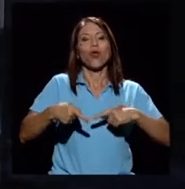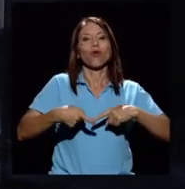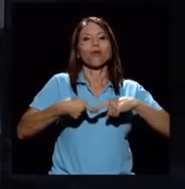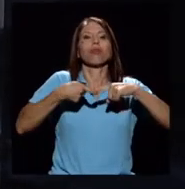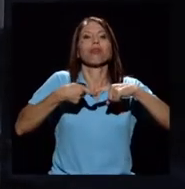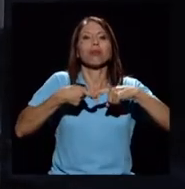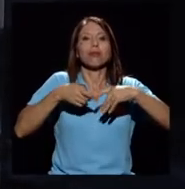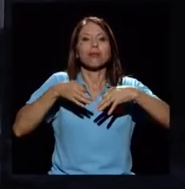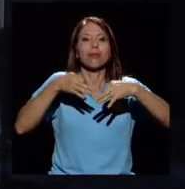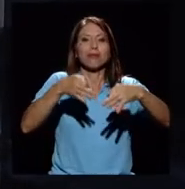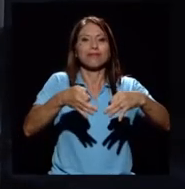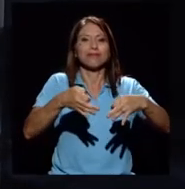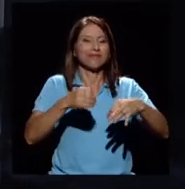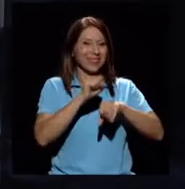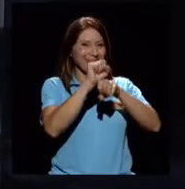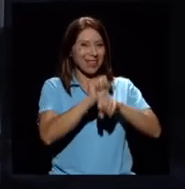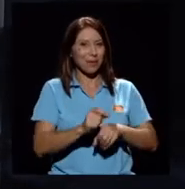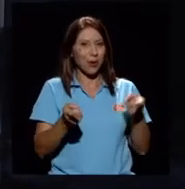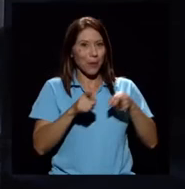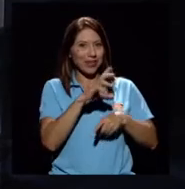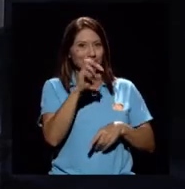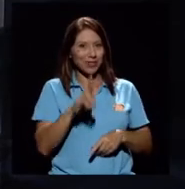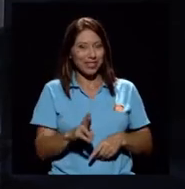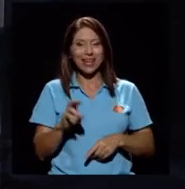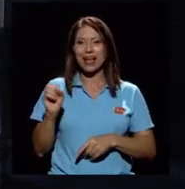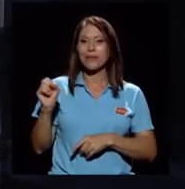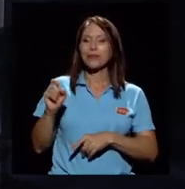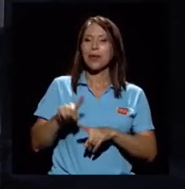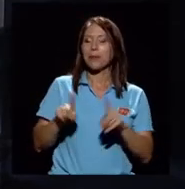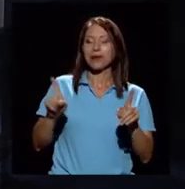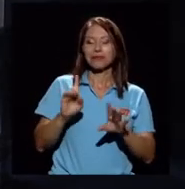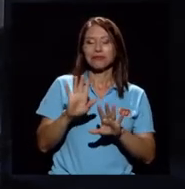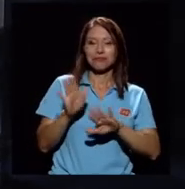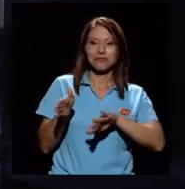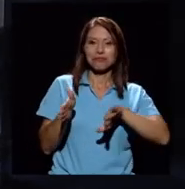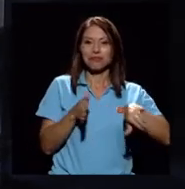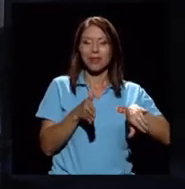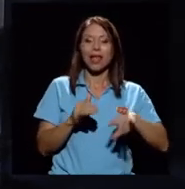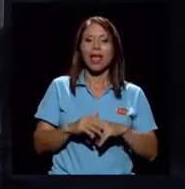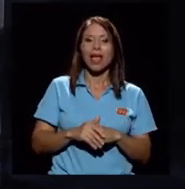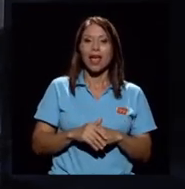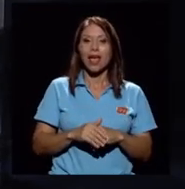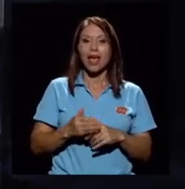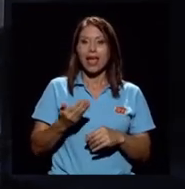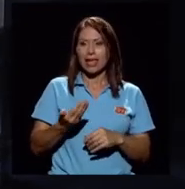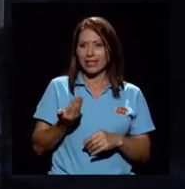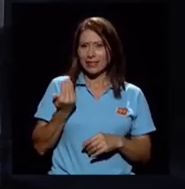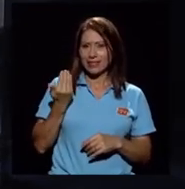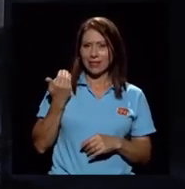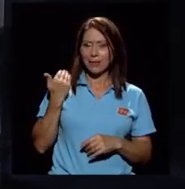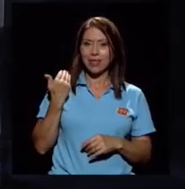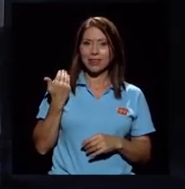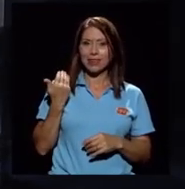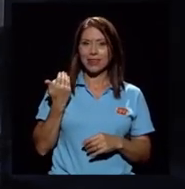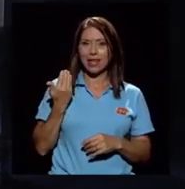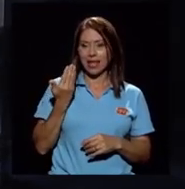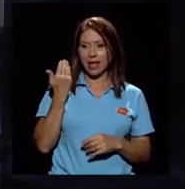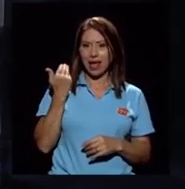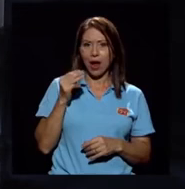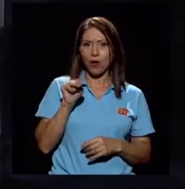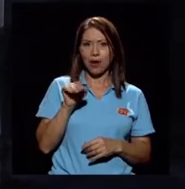no va más allá de eso este la decisión que es más antes recientemente ahora en